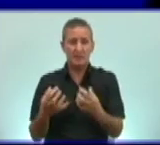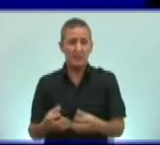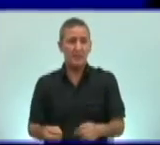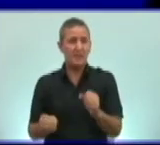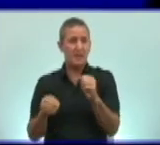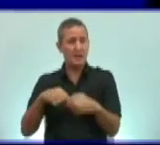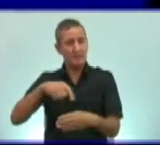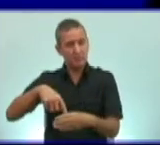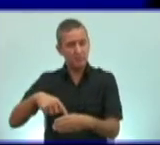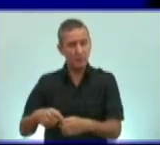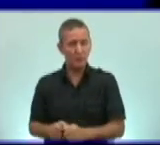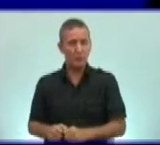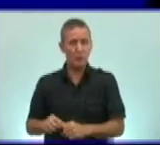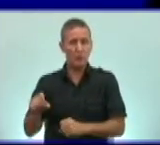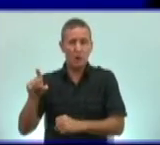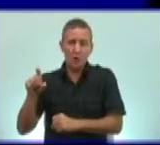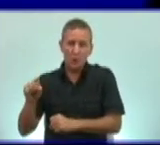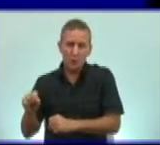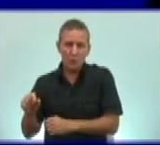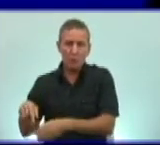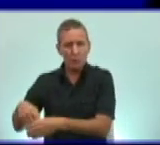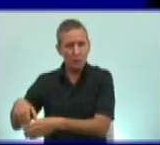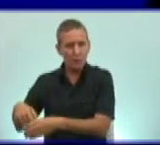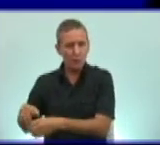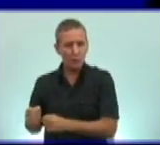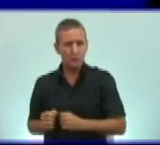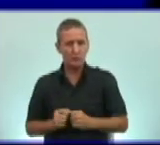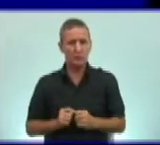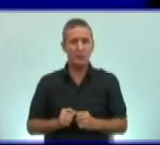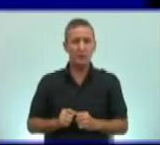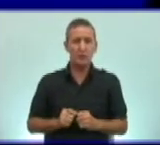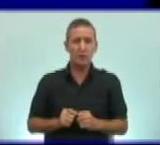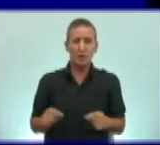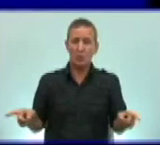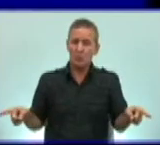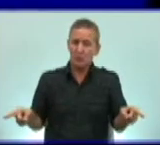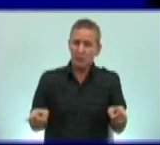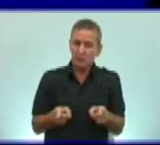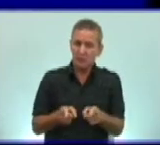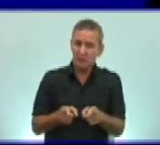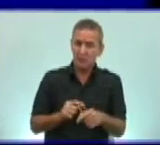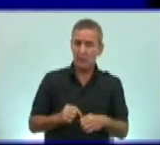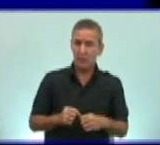la tercera ya usamos el ion acetato como la simplificación que habíamos analizado